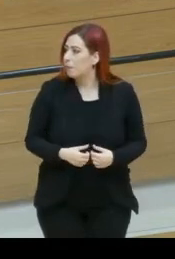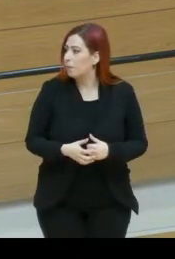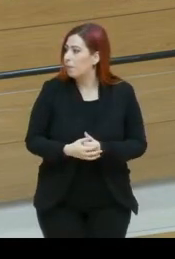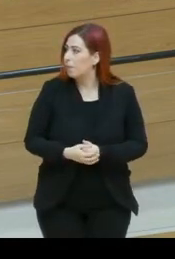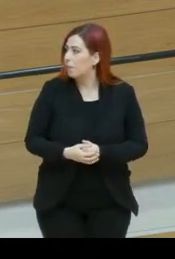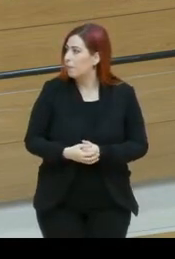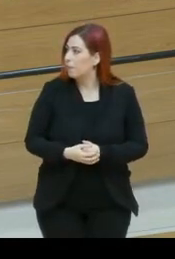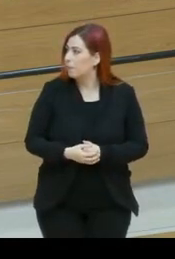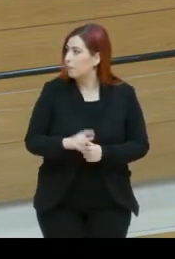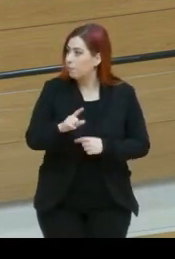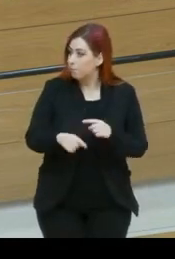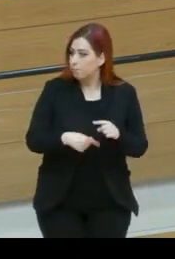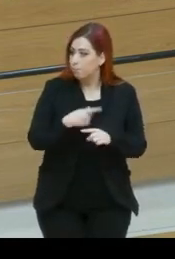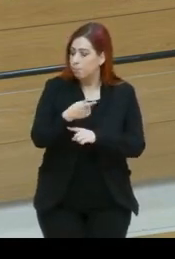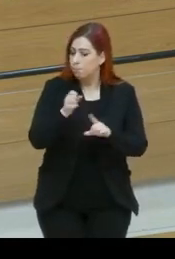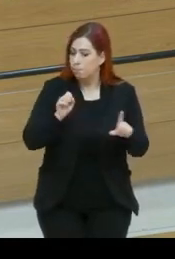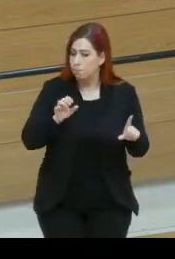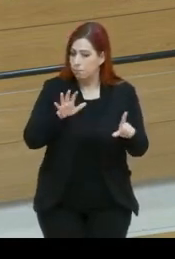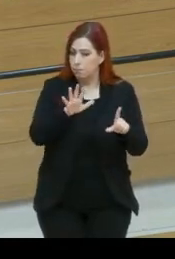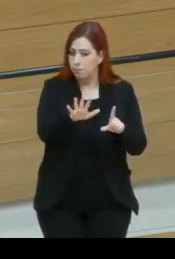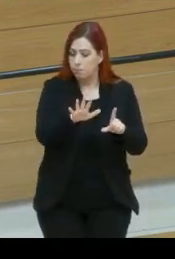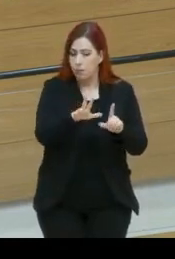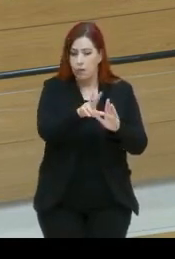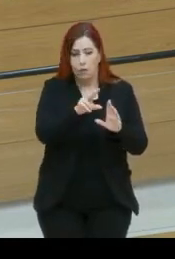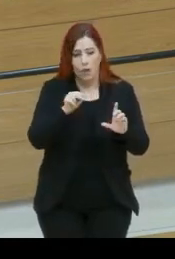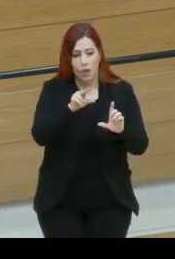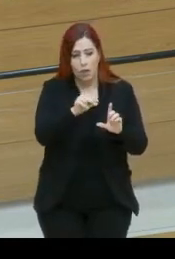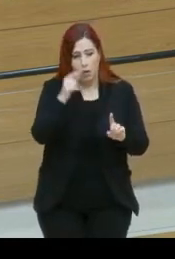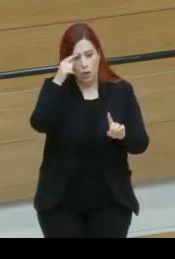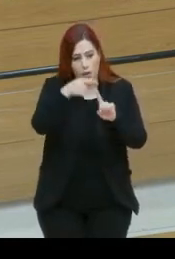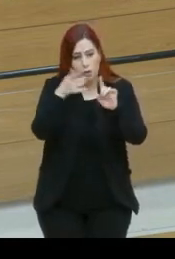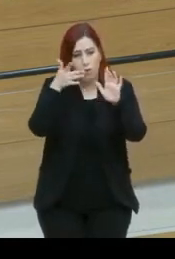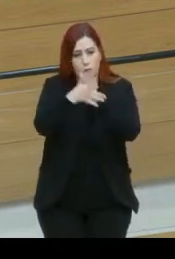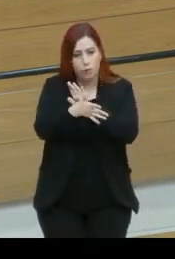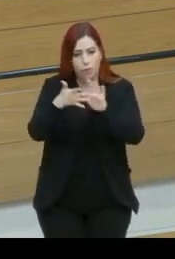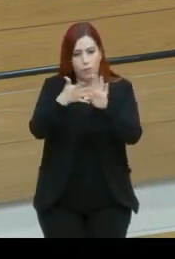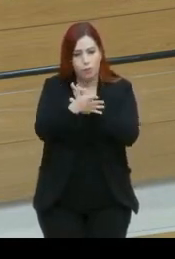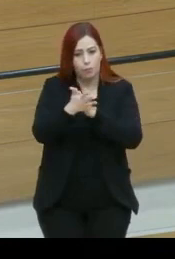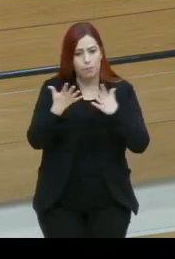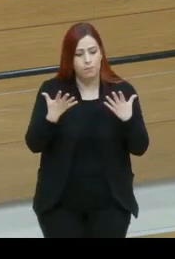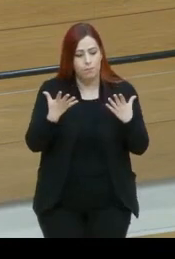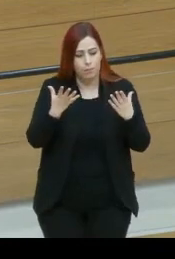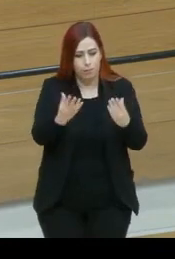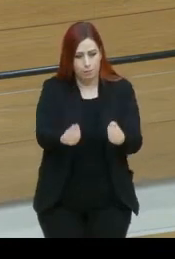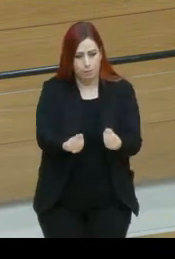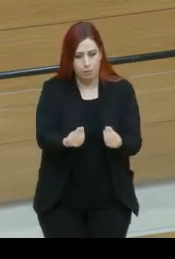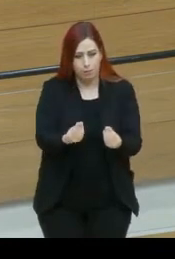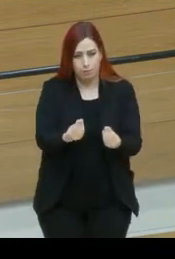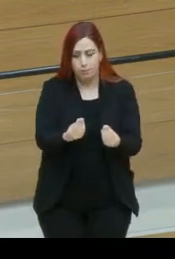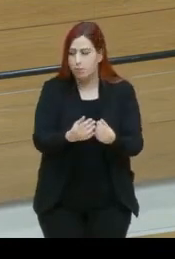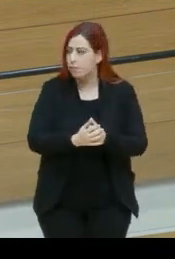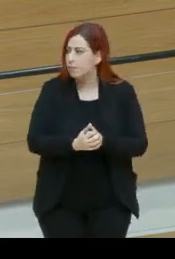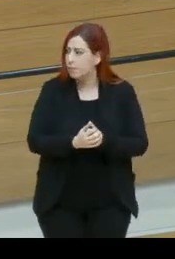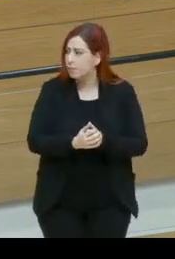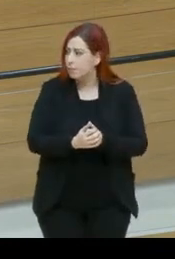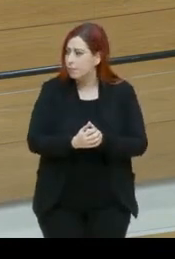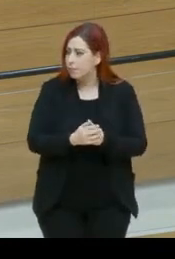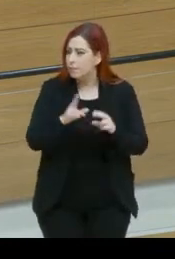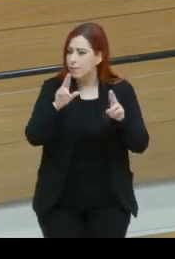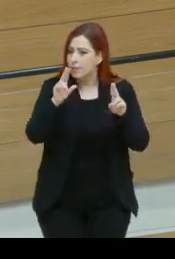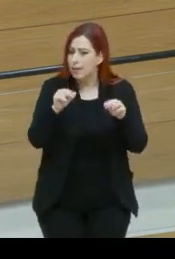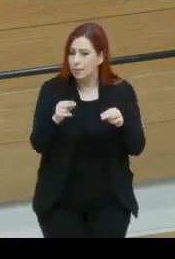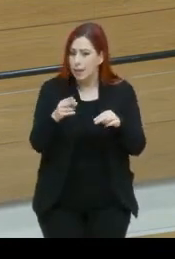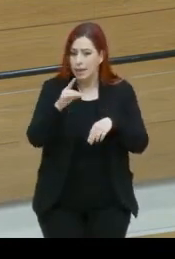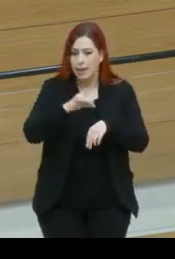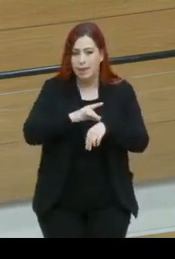Bien, a continuación os voy a mostrar un vídeo para explicaros y que entendáis bien en qué se basan